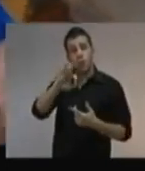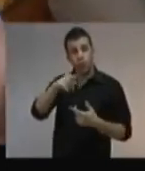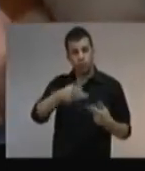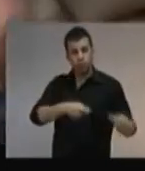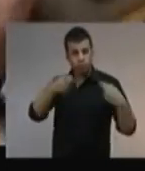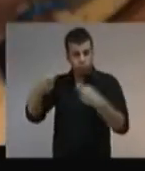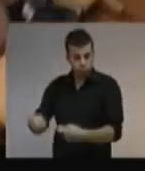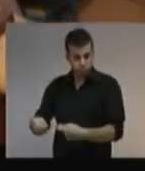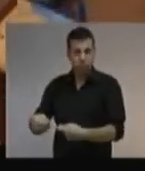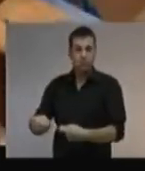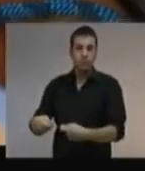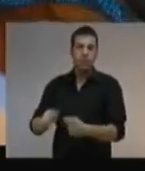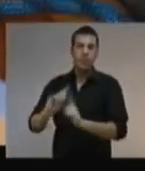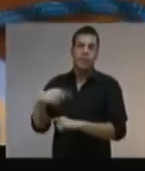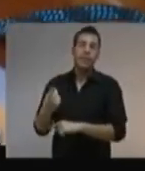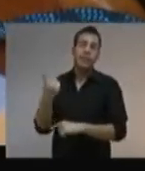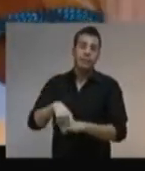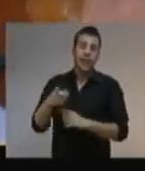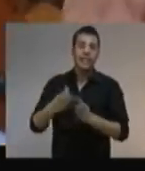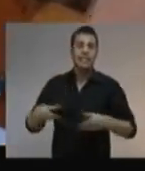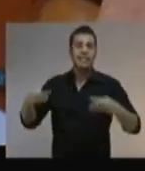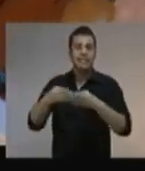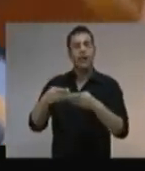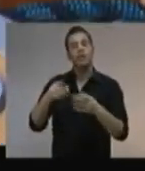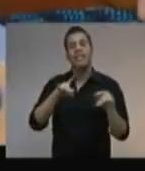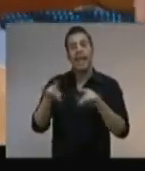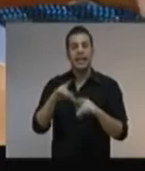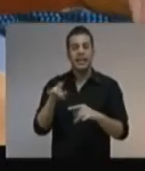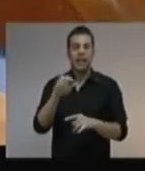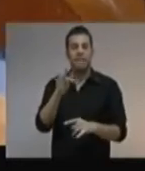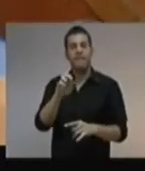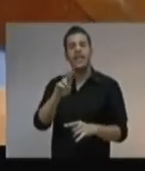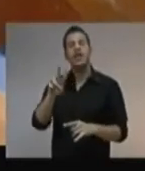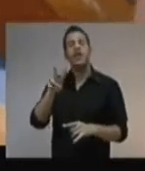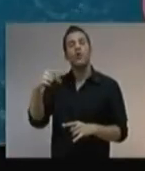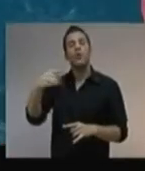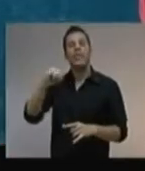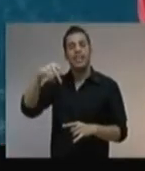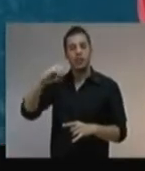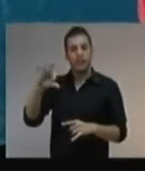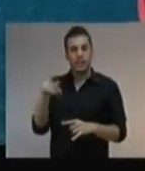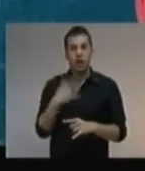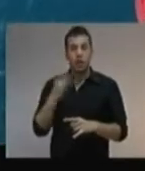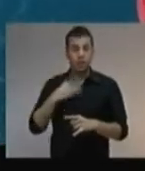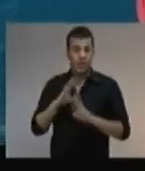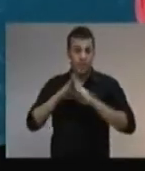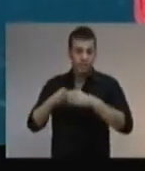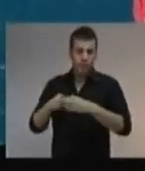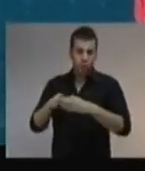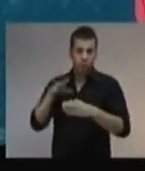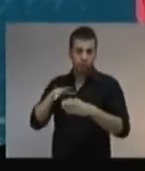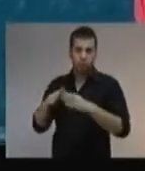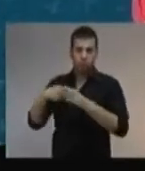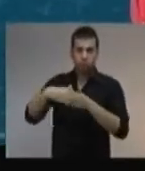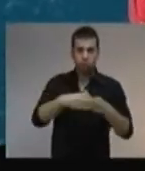plomo. En cambio, el móvil lo componen sacos de arena ferruginosa. Los barcos están diseñados para navegar en cualquier sentido